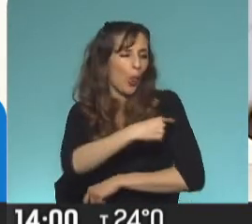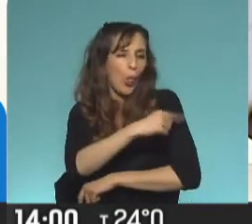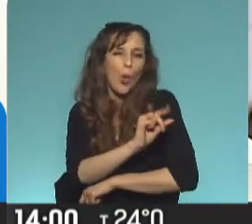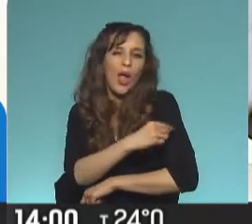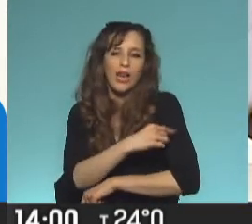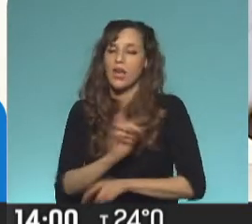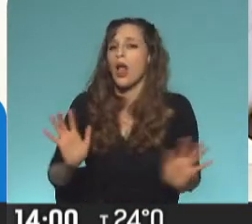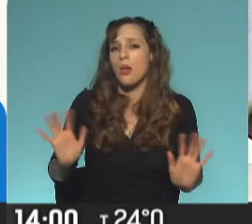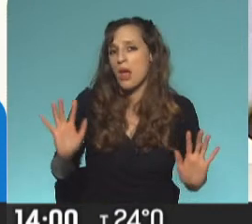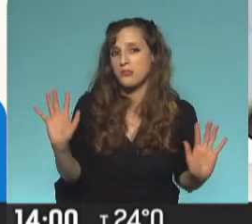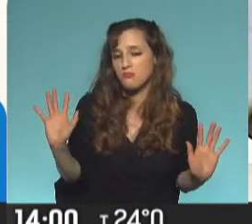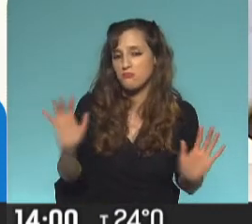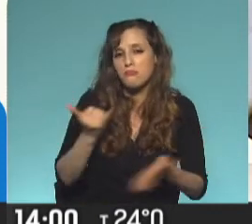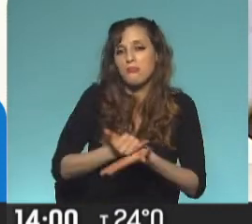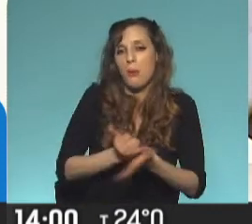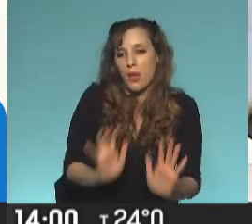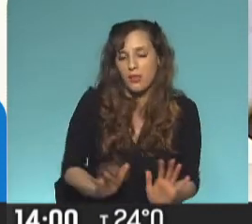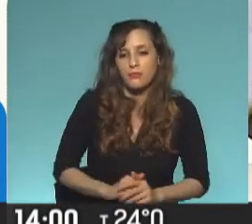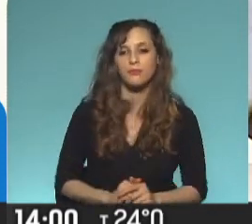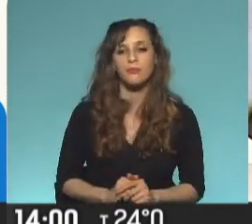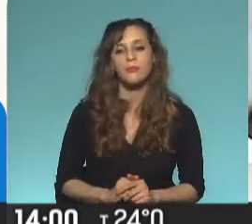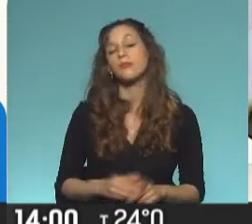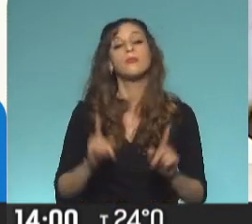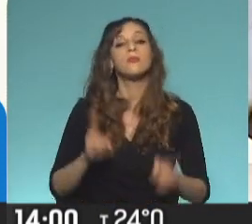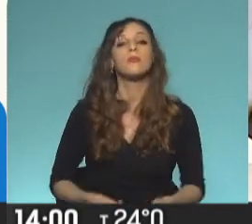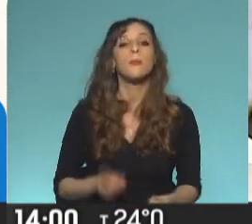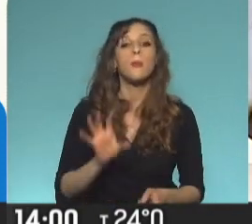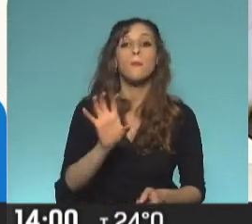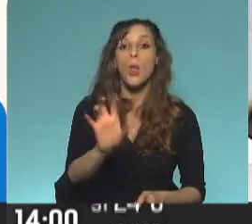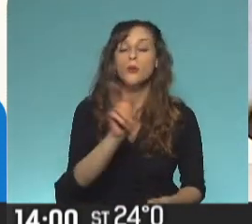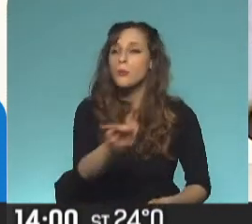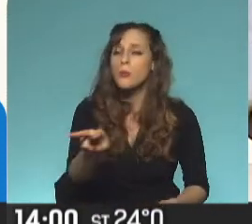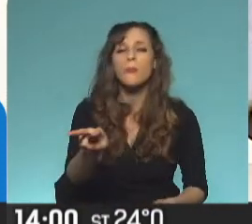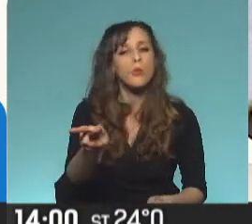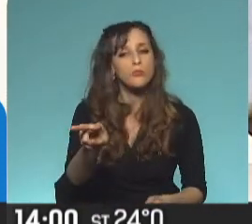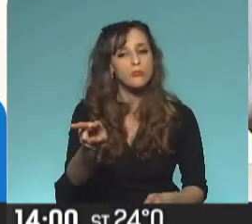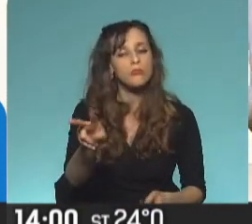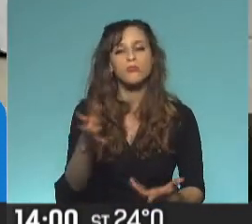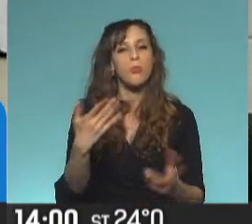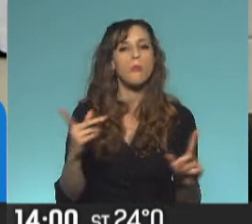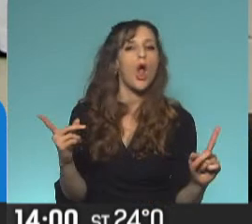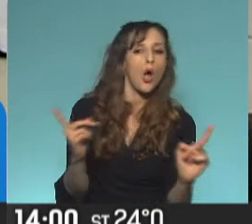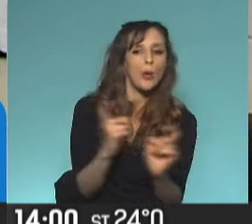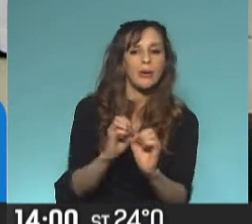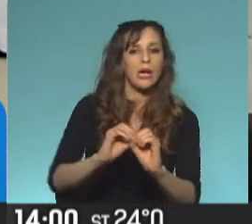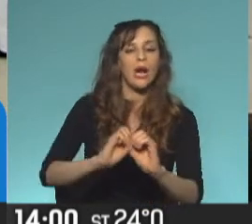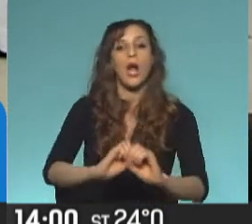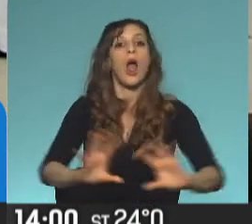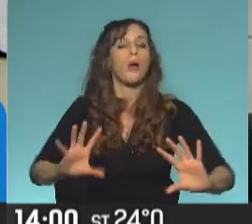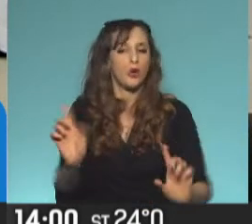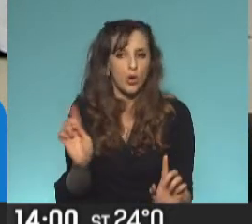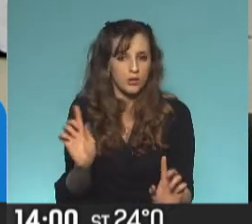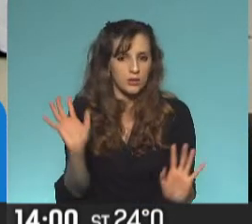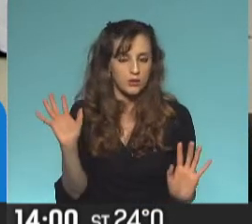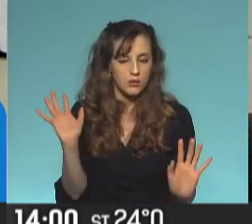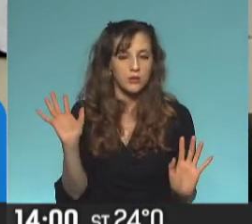y nada más y hemos visto en toda la provincia ya qué estuvimos realmente ningún problema dentro de lo esperado porque